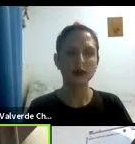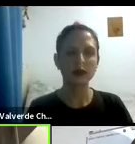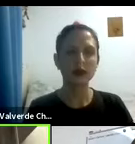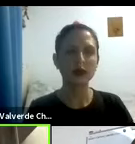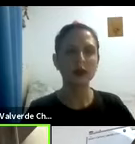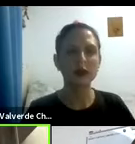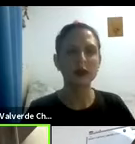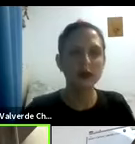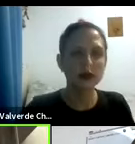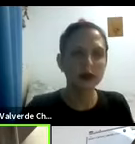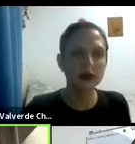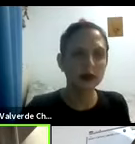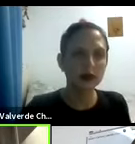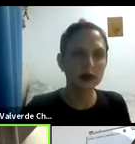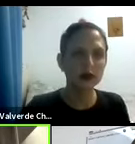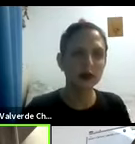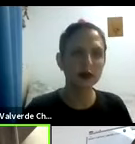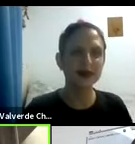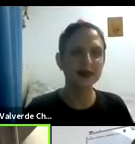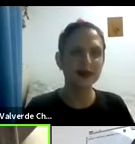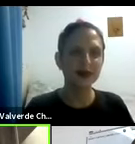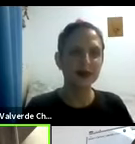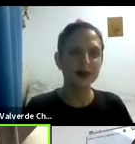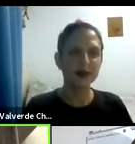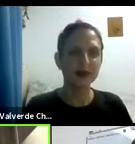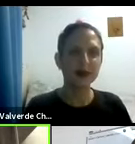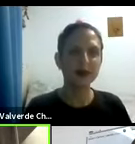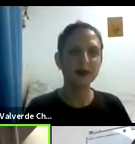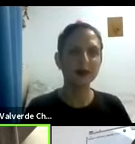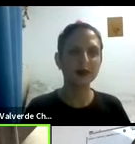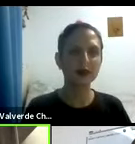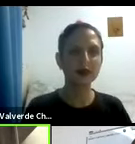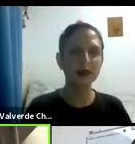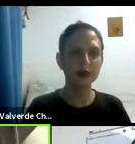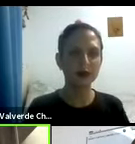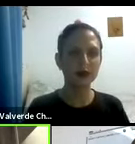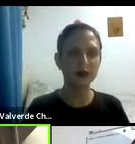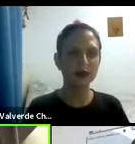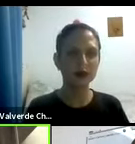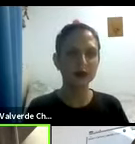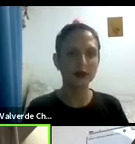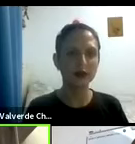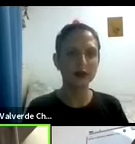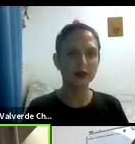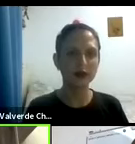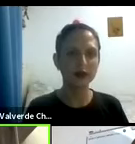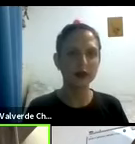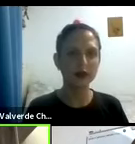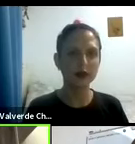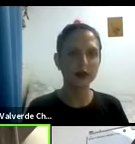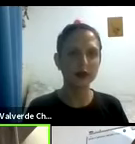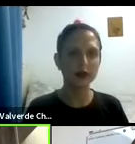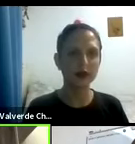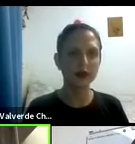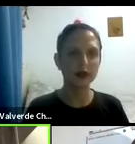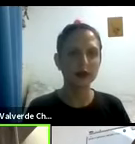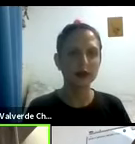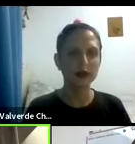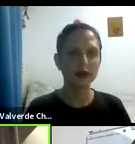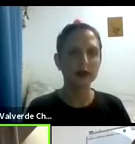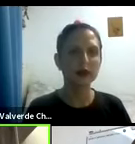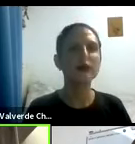unos compañeros y principalmente yo hemos desarrollado en la introducción digamos del